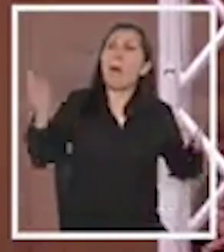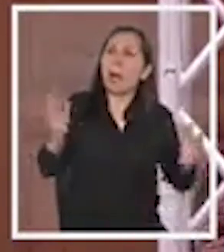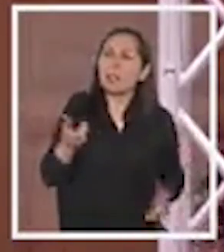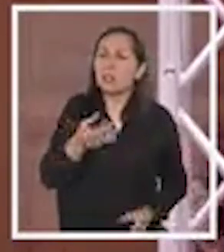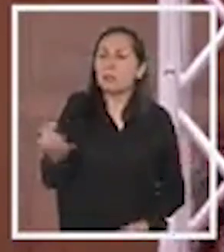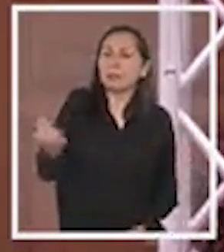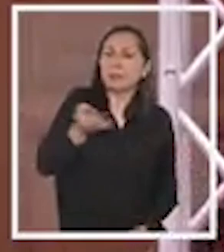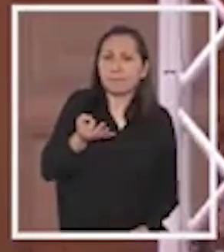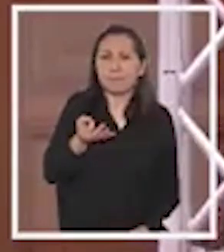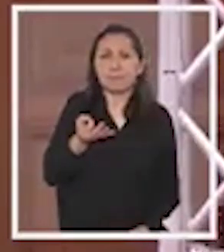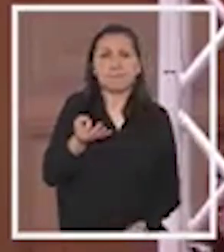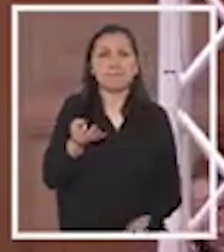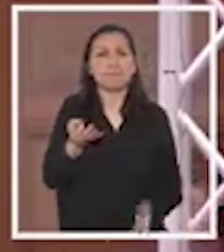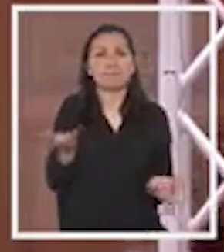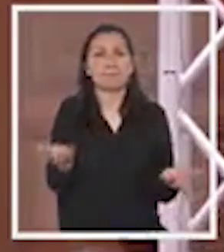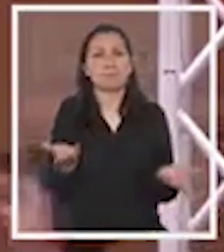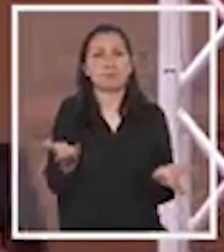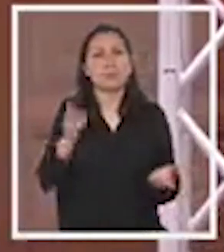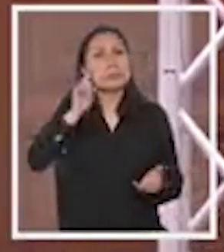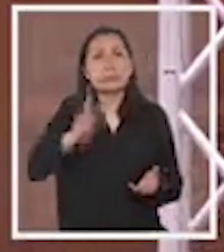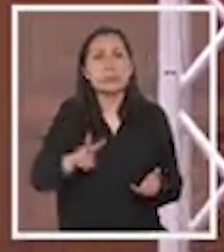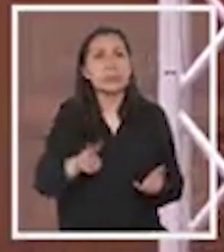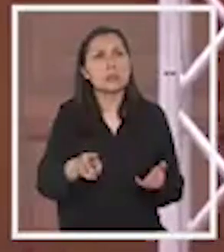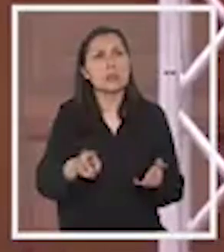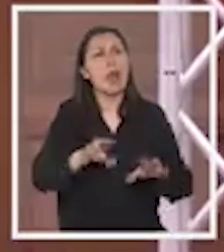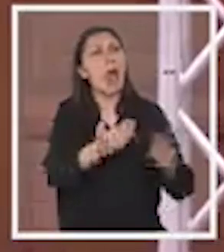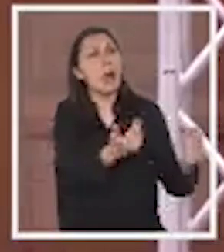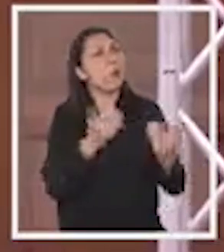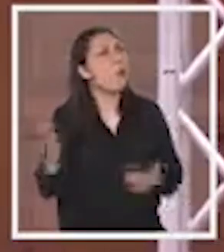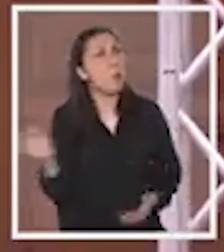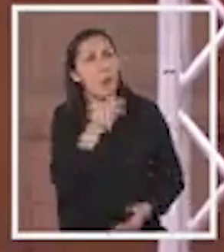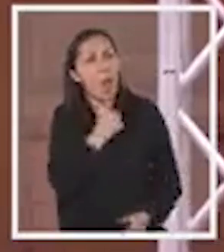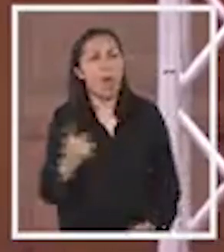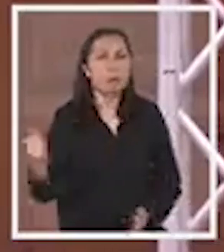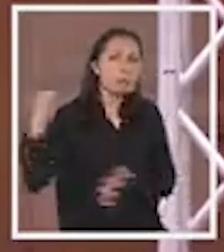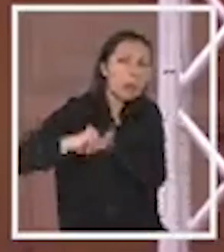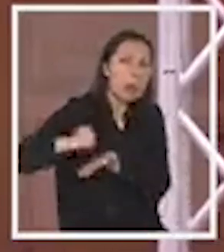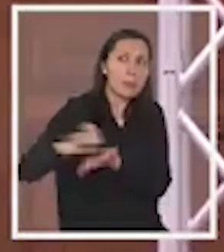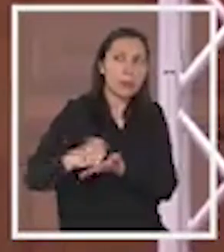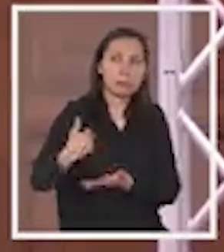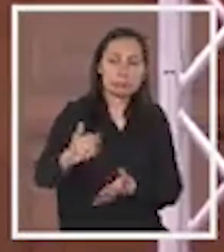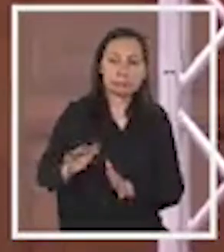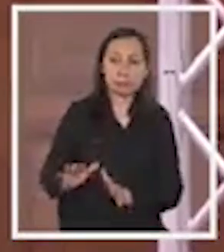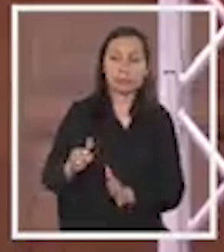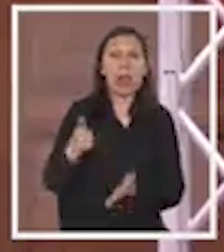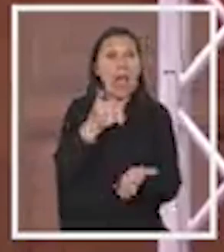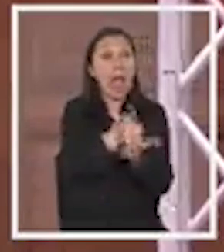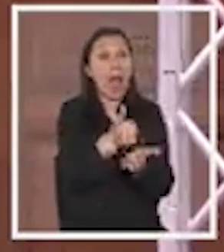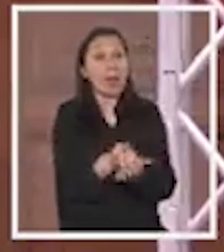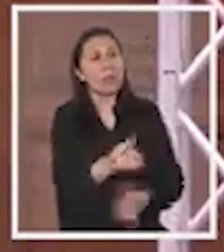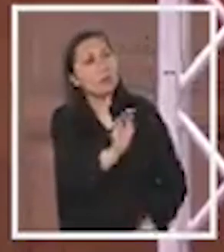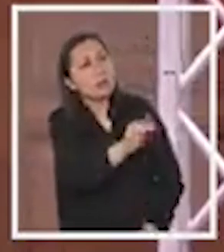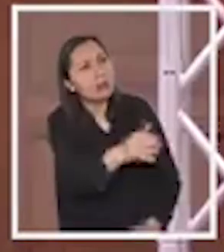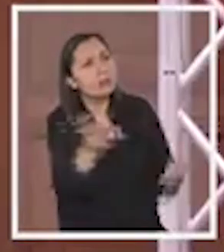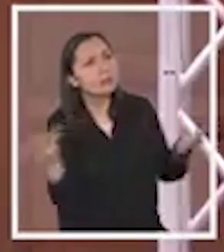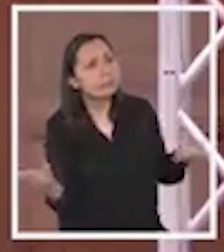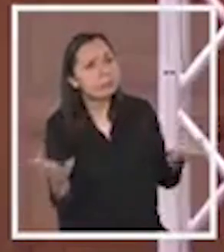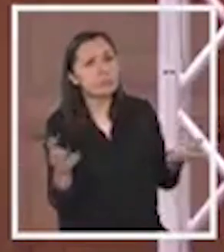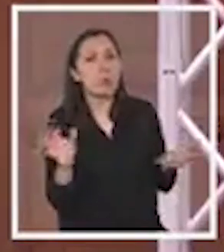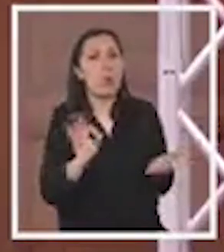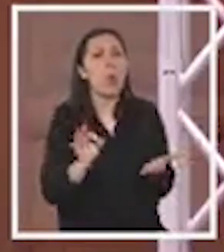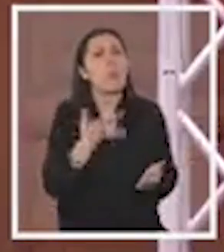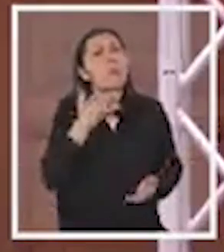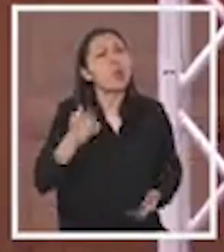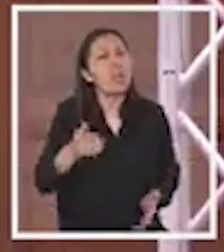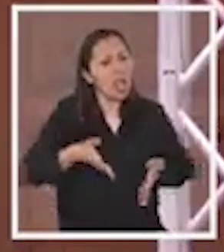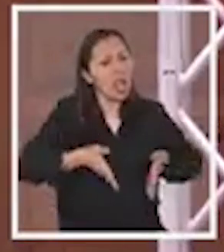acá no nos ha llegado tal apoyo? O si uno es alcalde o alcaldesa, oye, o del ¿por